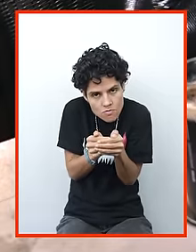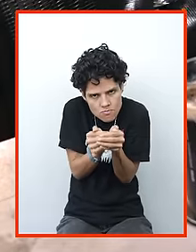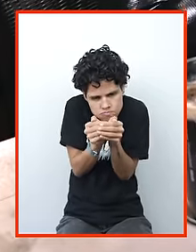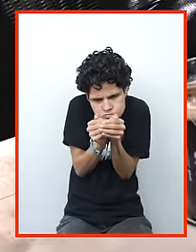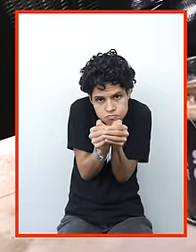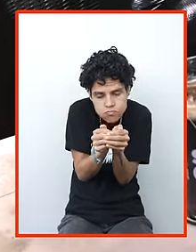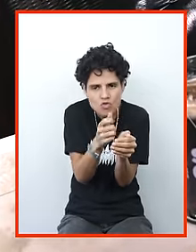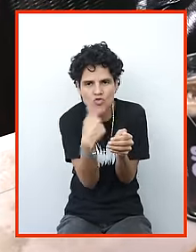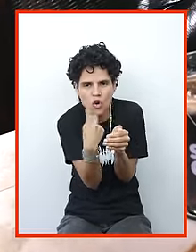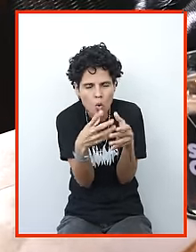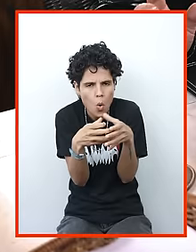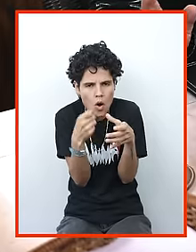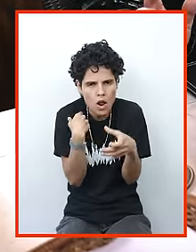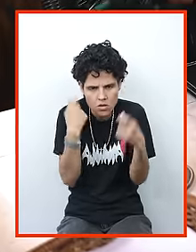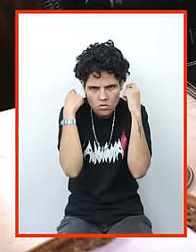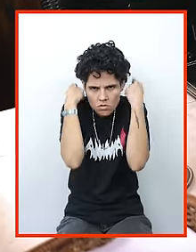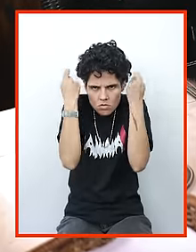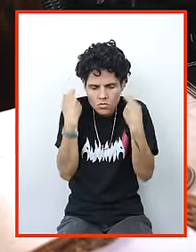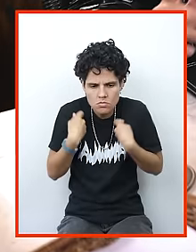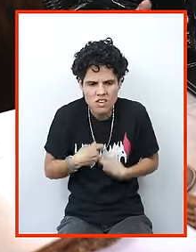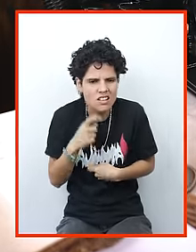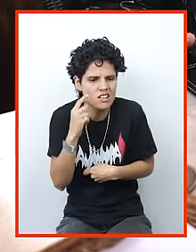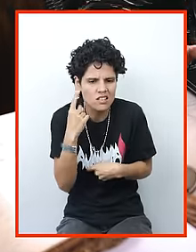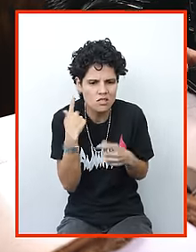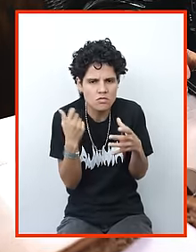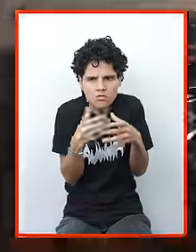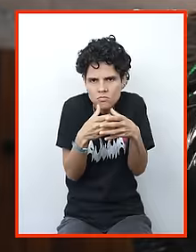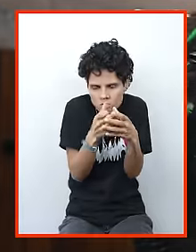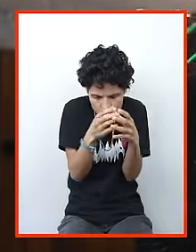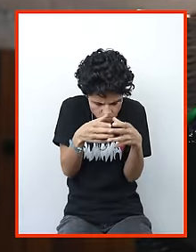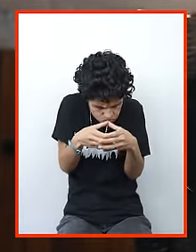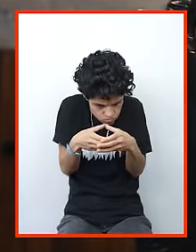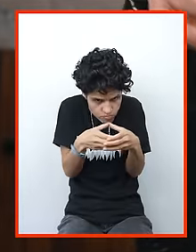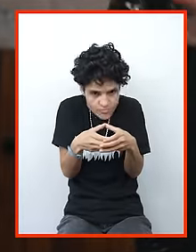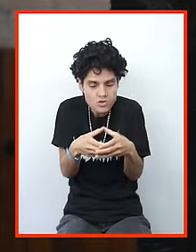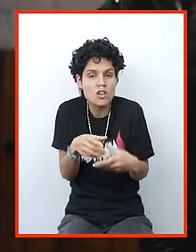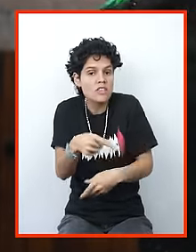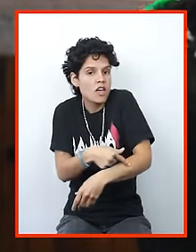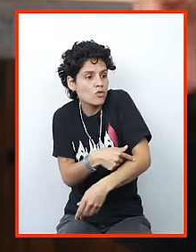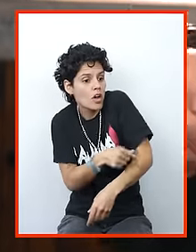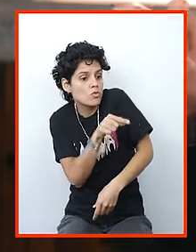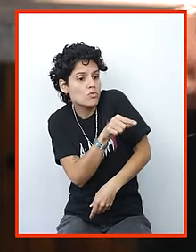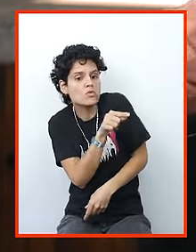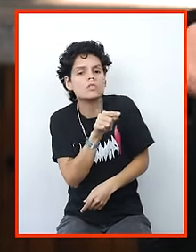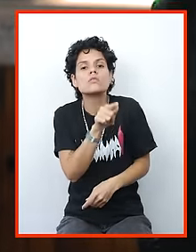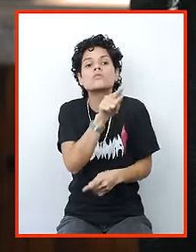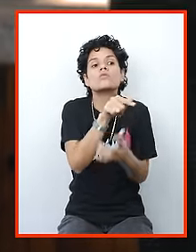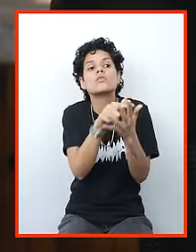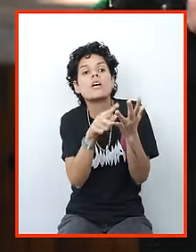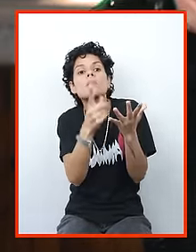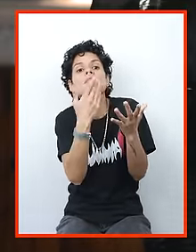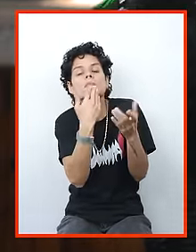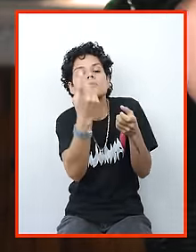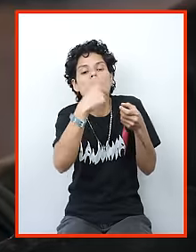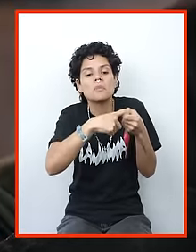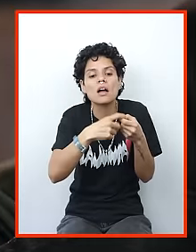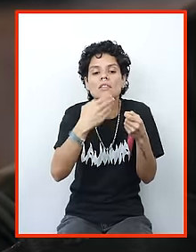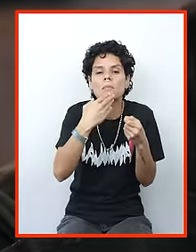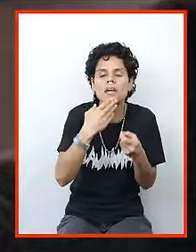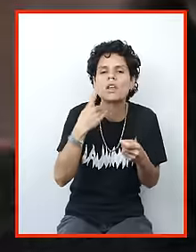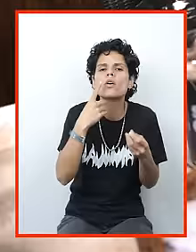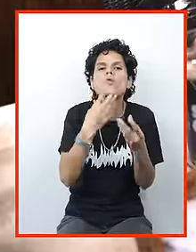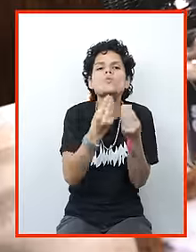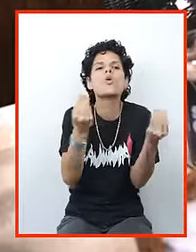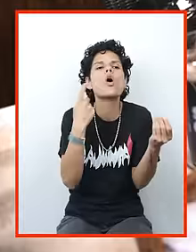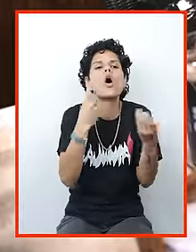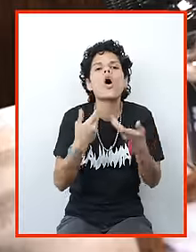como un culto. Un culto. Y a uno se le ocurrió de tu cerebro, te tatuáis tú y 5 o 6 que se van a inscribir y vamos a un tatuador y se los